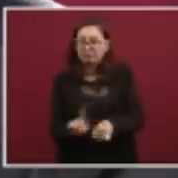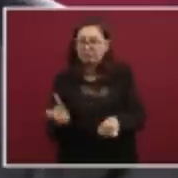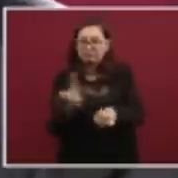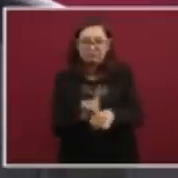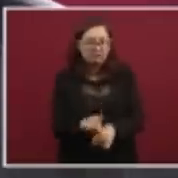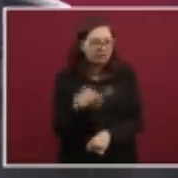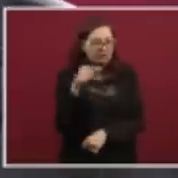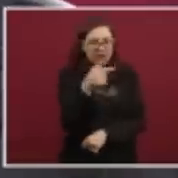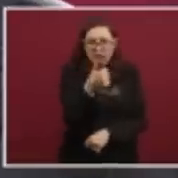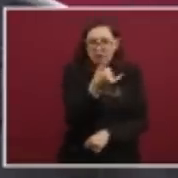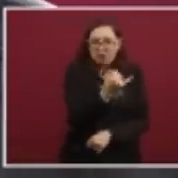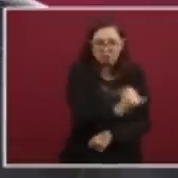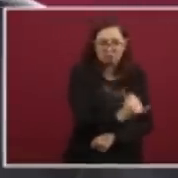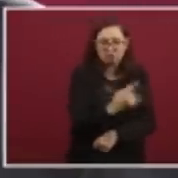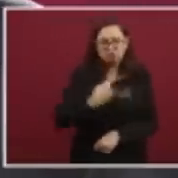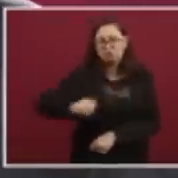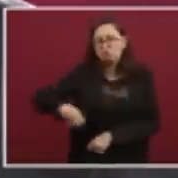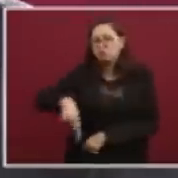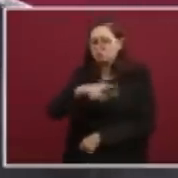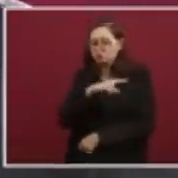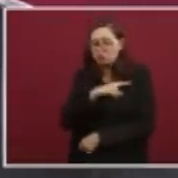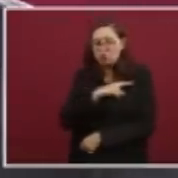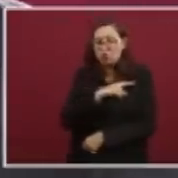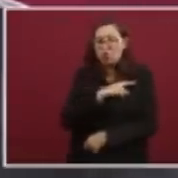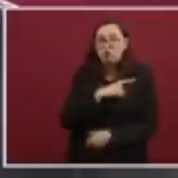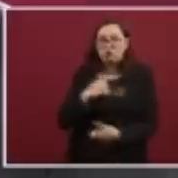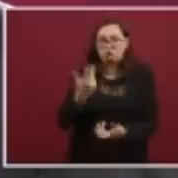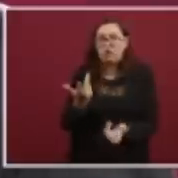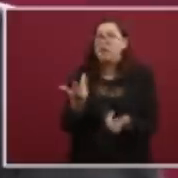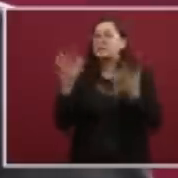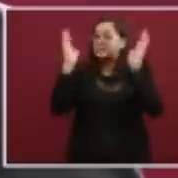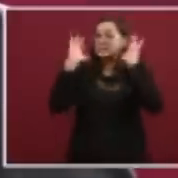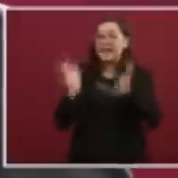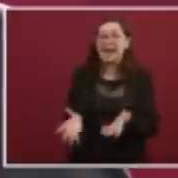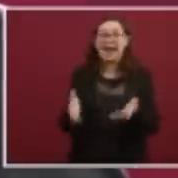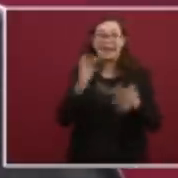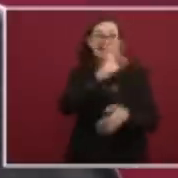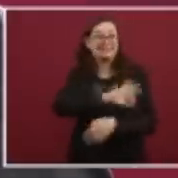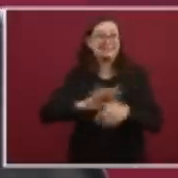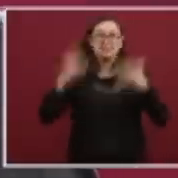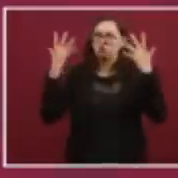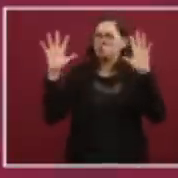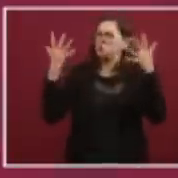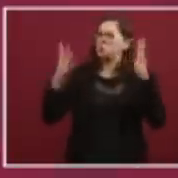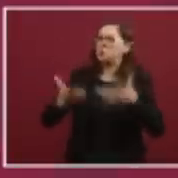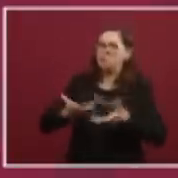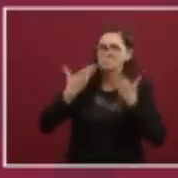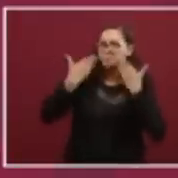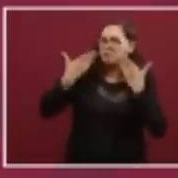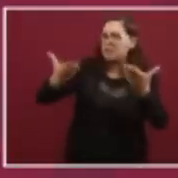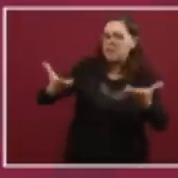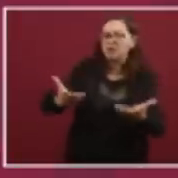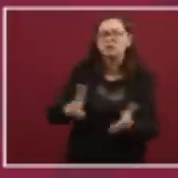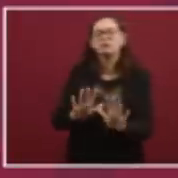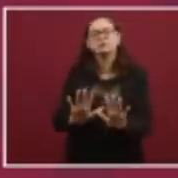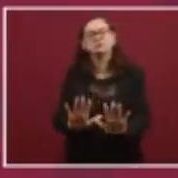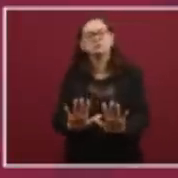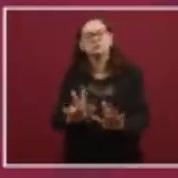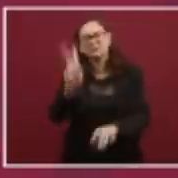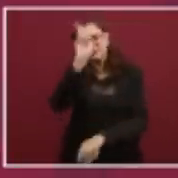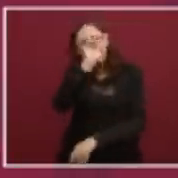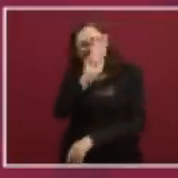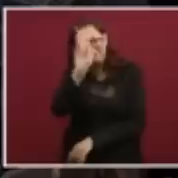echar las campanas al vuelo. O sea, tenemos que actuar con prudencia, pero lo cierto es que vamos